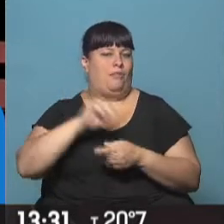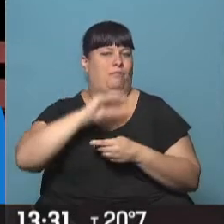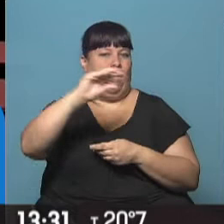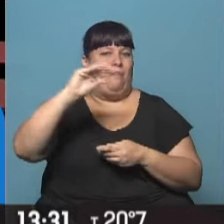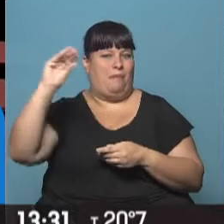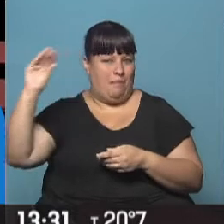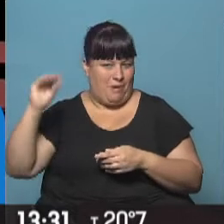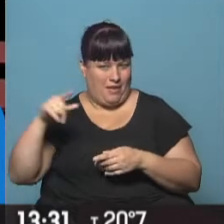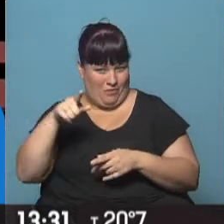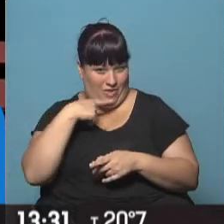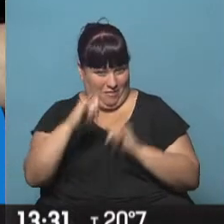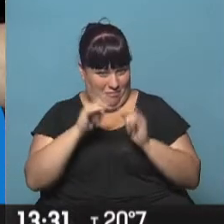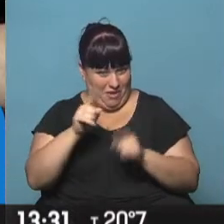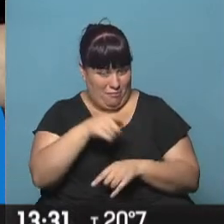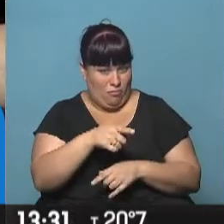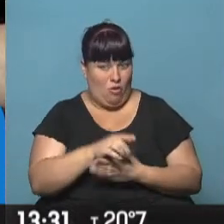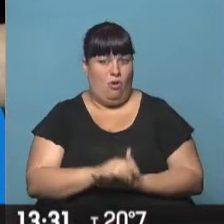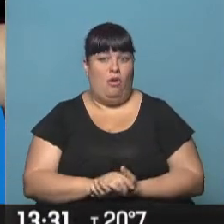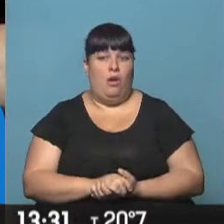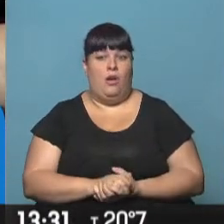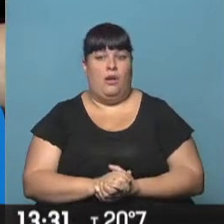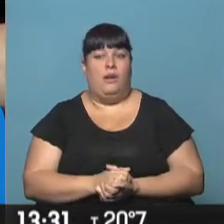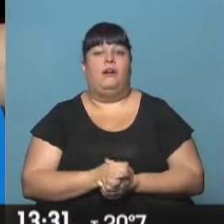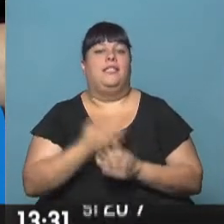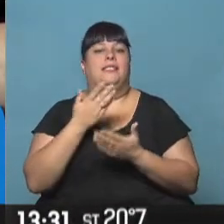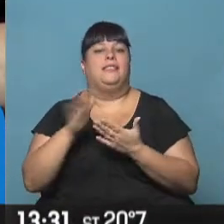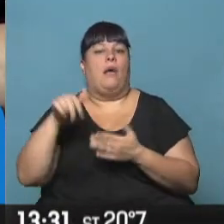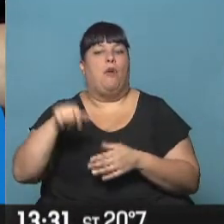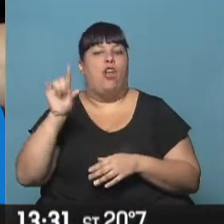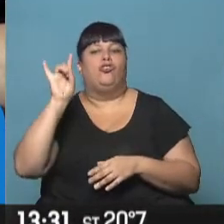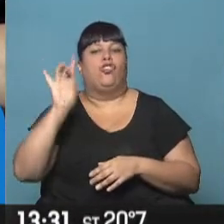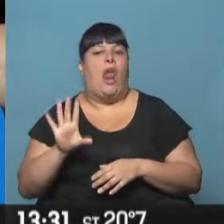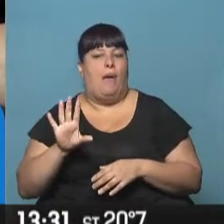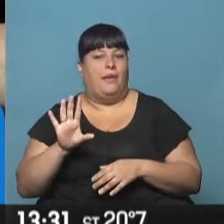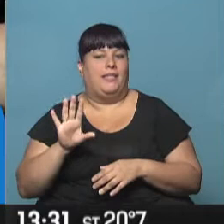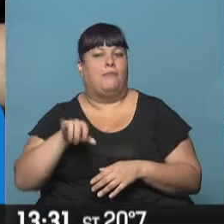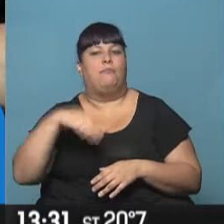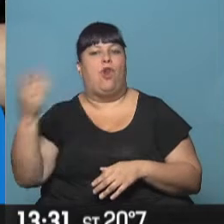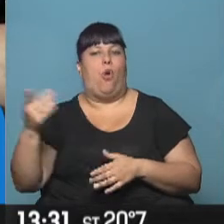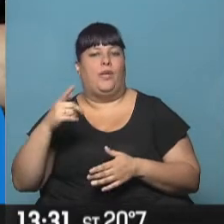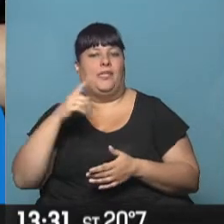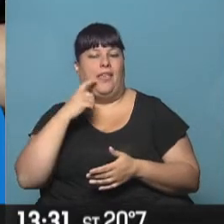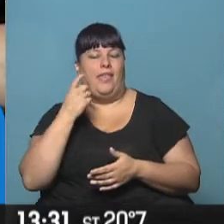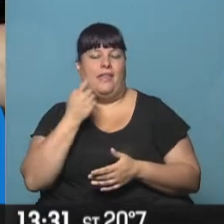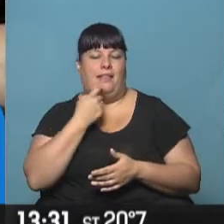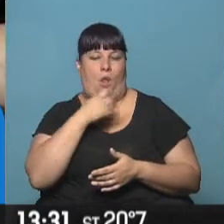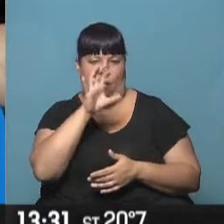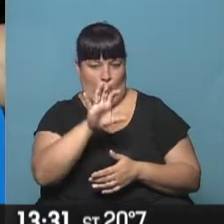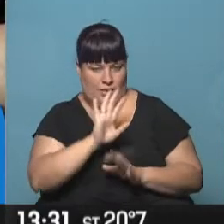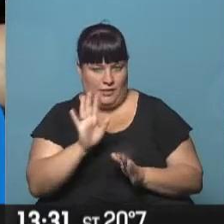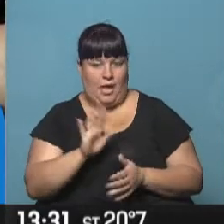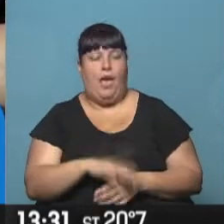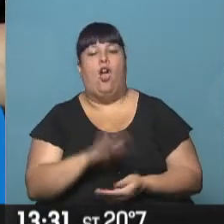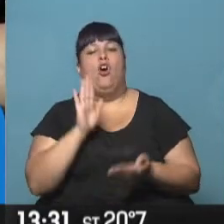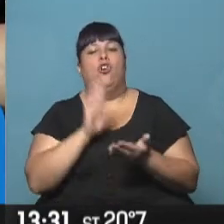coparticipación que vos describís, quedando excluidas por el momento solamente las de la provincia de San Luis.